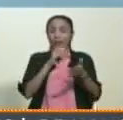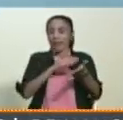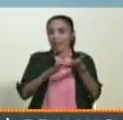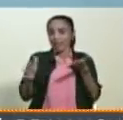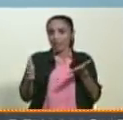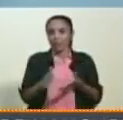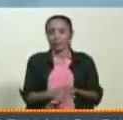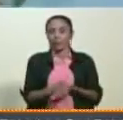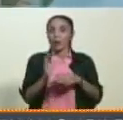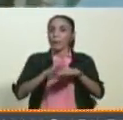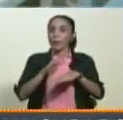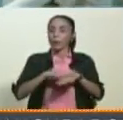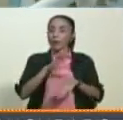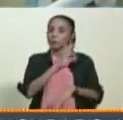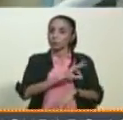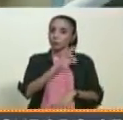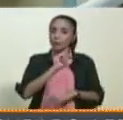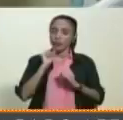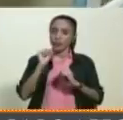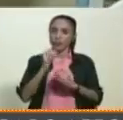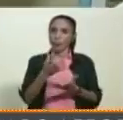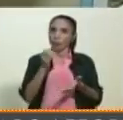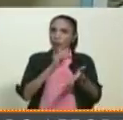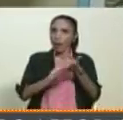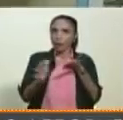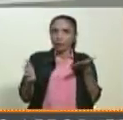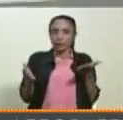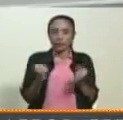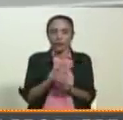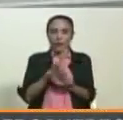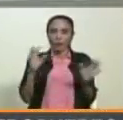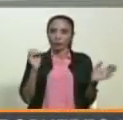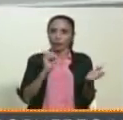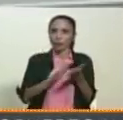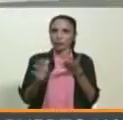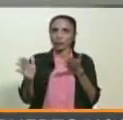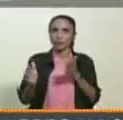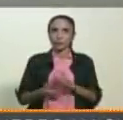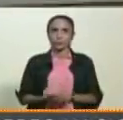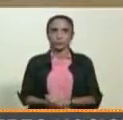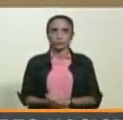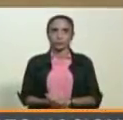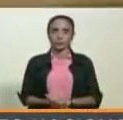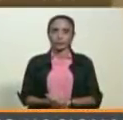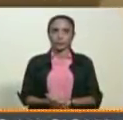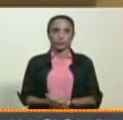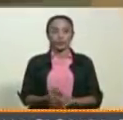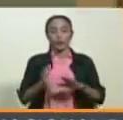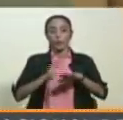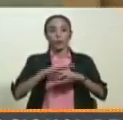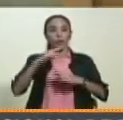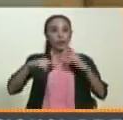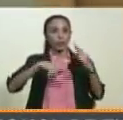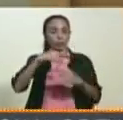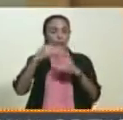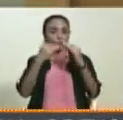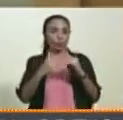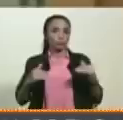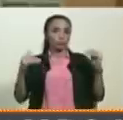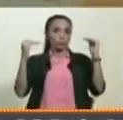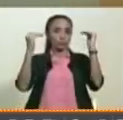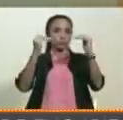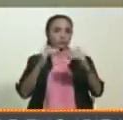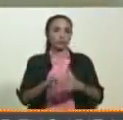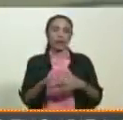el socialismo. Se trata, ¿verdad? Se trata de una revolución superior, de